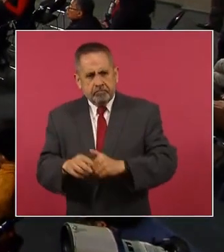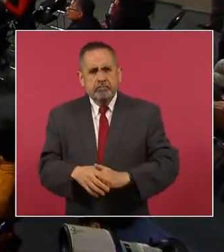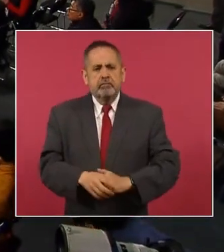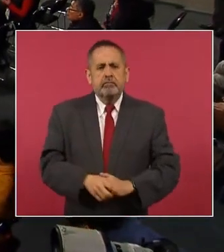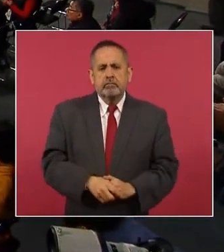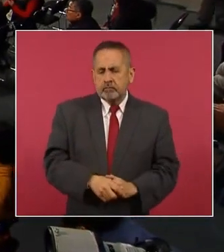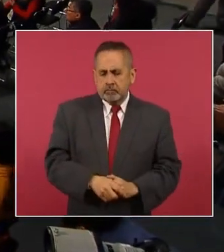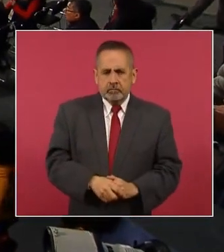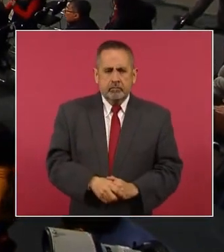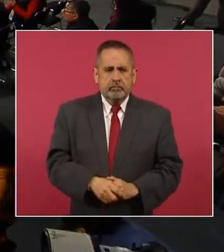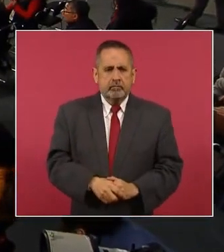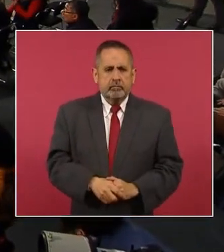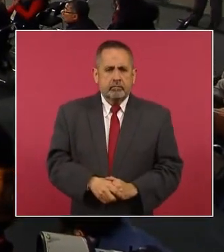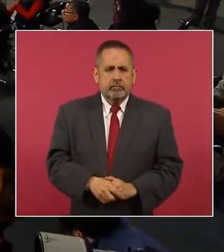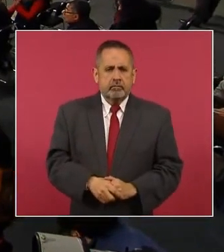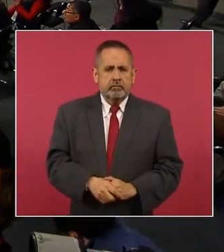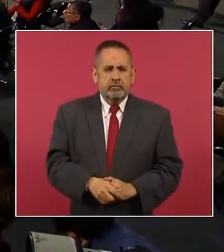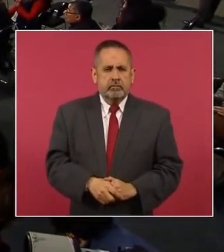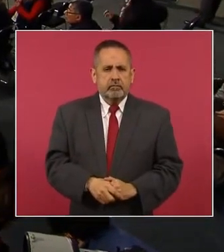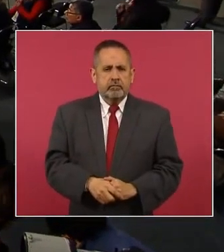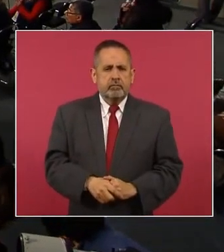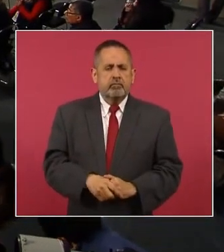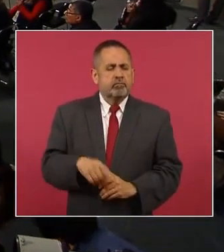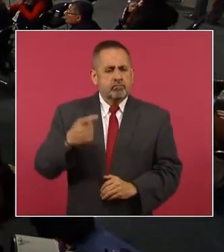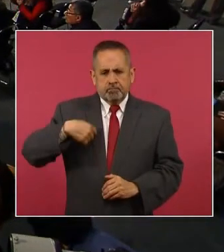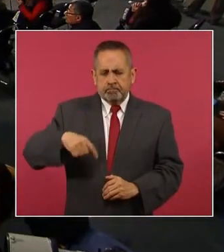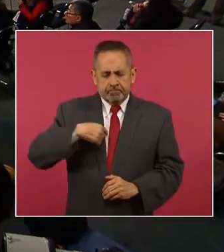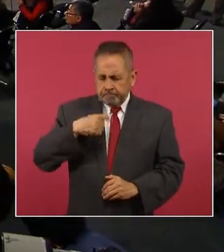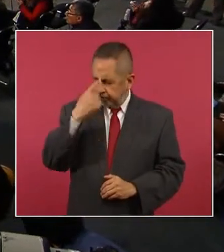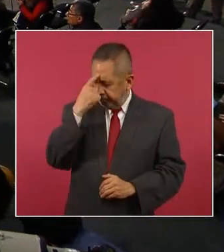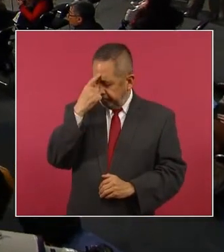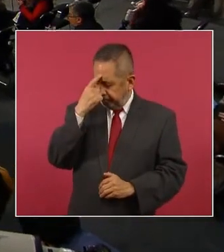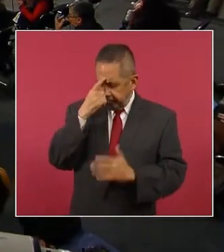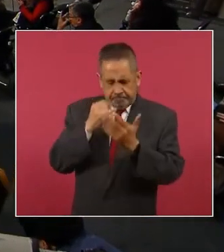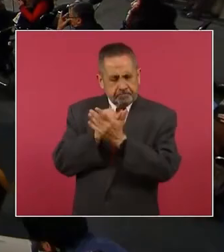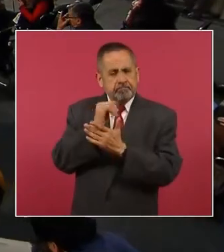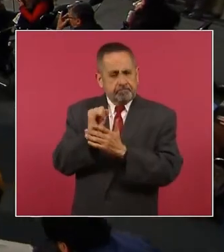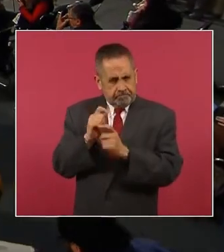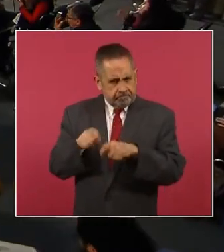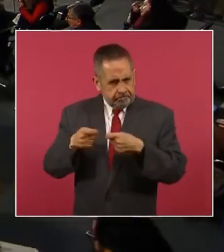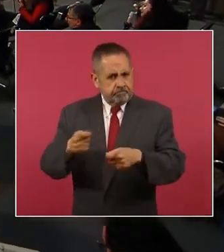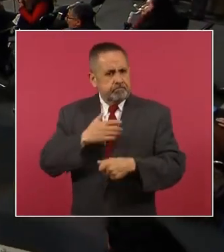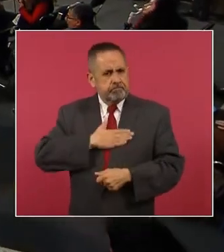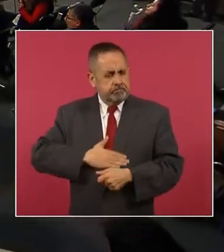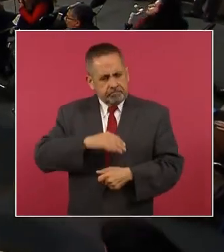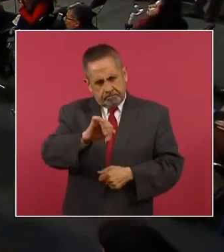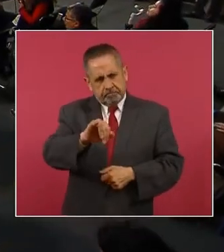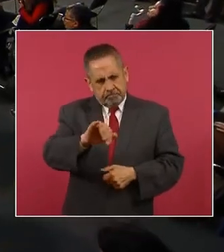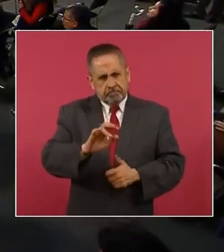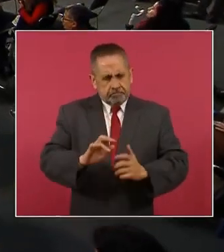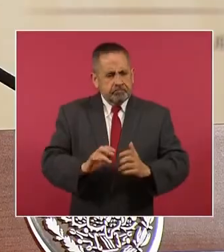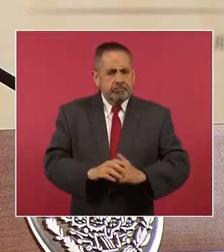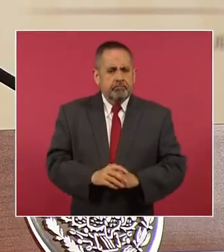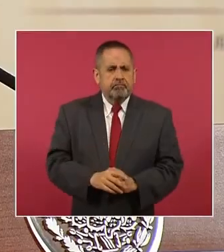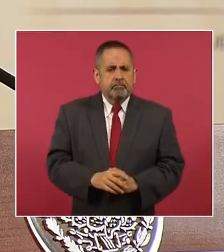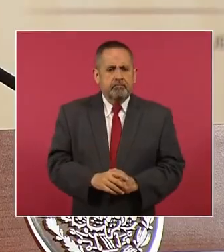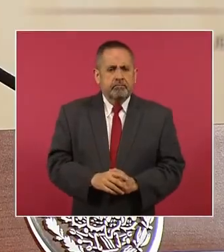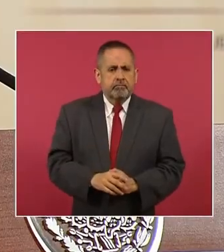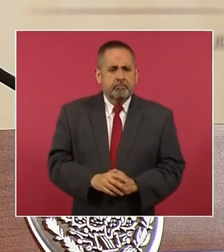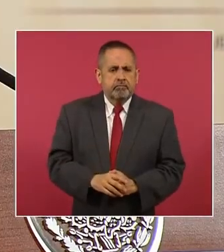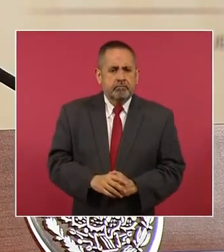Es un asunto que tiene que ver con nuestras convicciones. Nosotros no somos